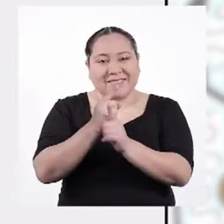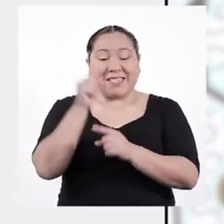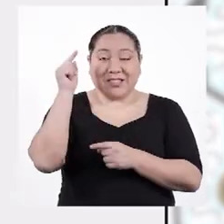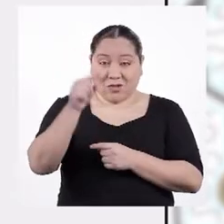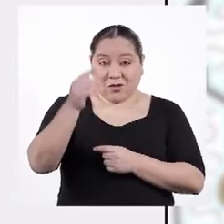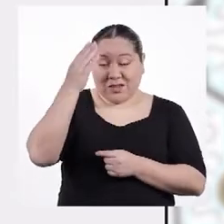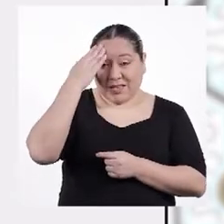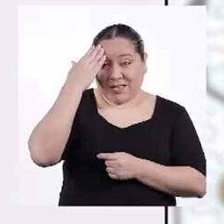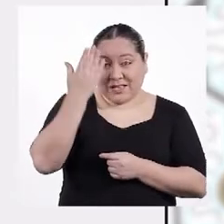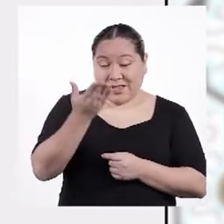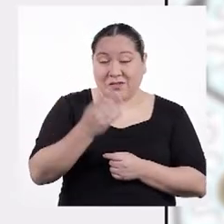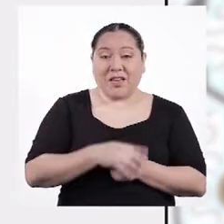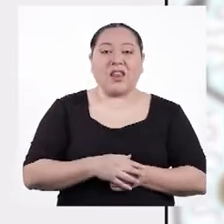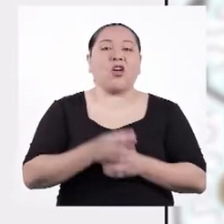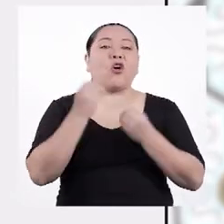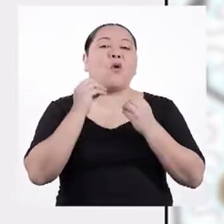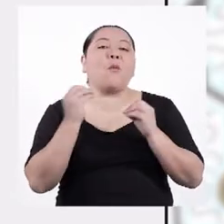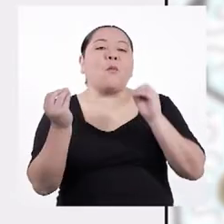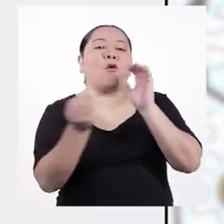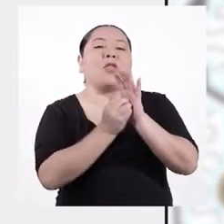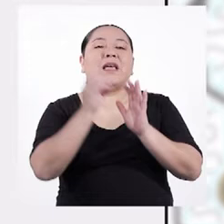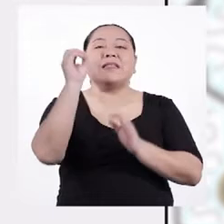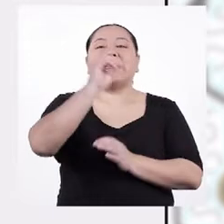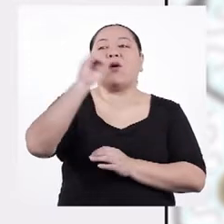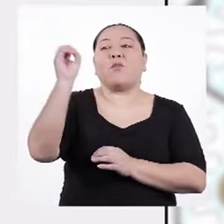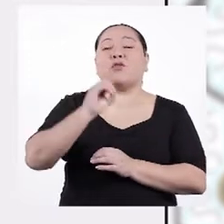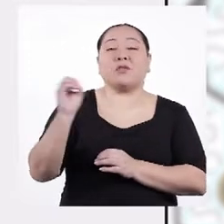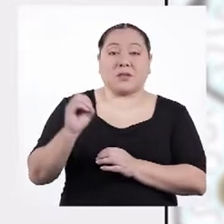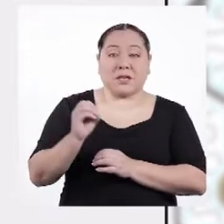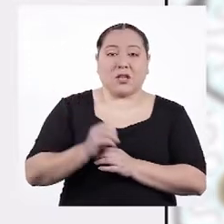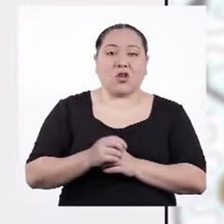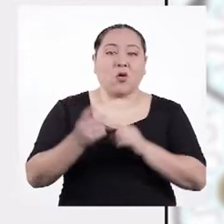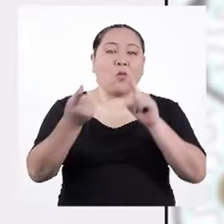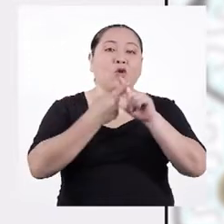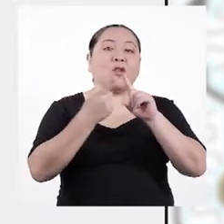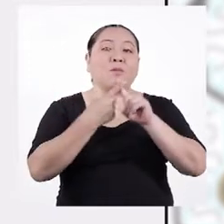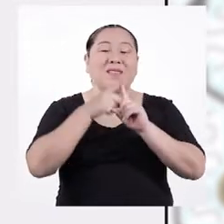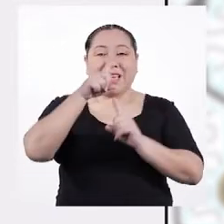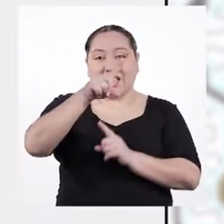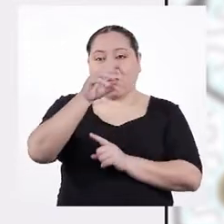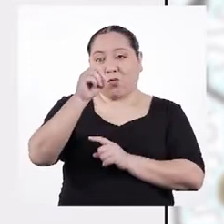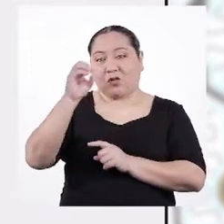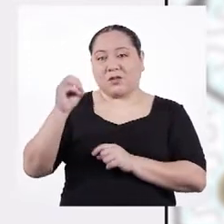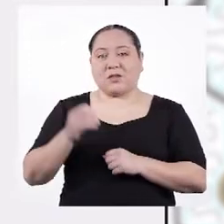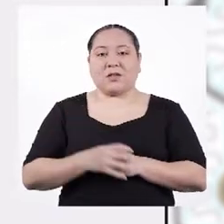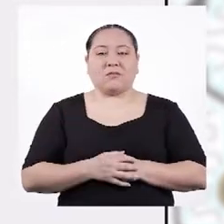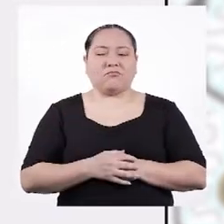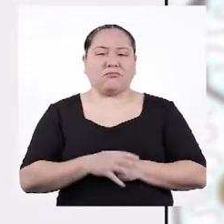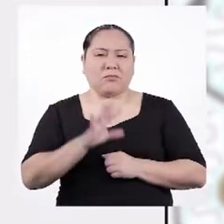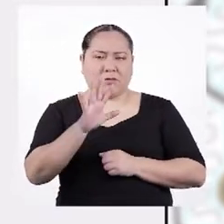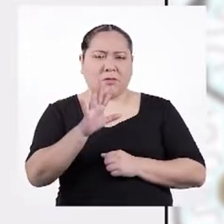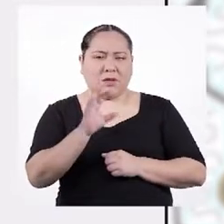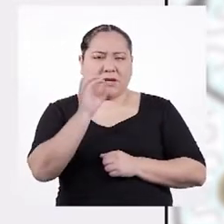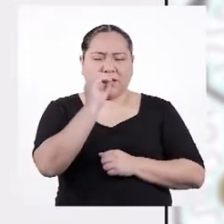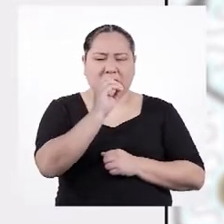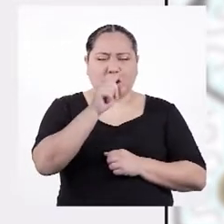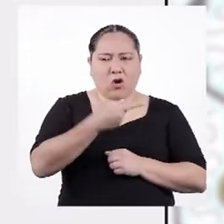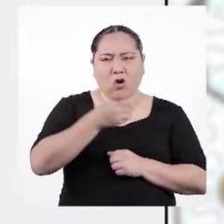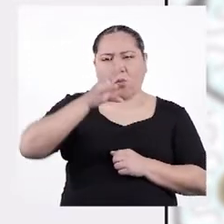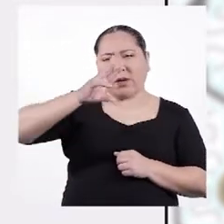este valor como porcentaje, simplemente lo multiplicas por 100. A ver,